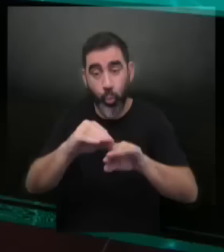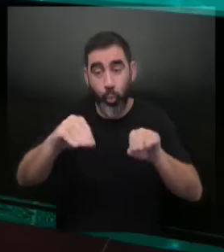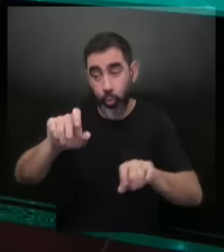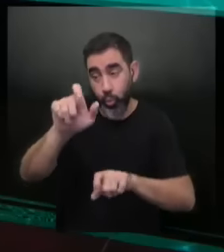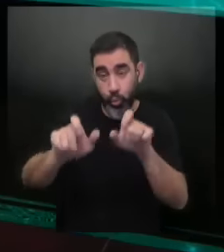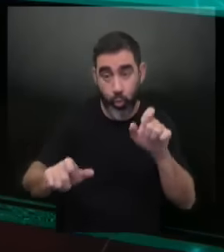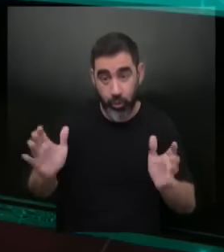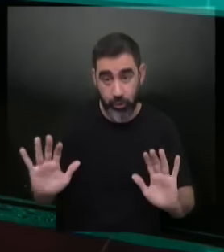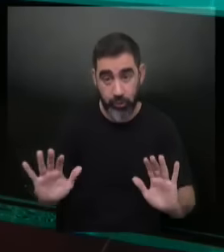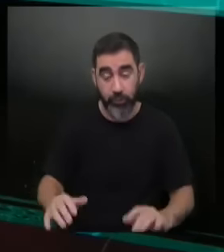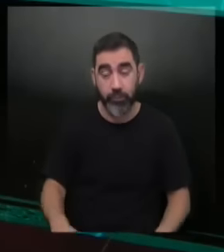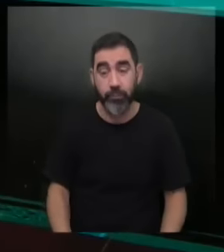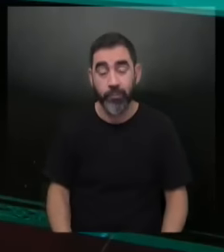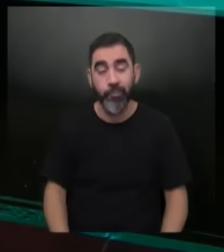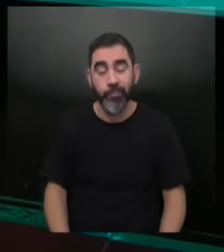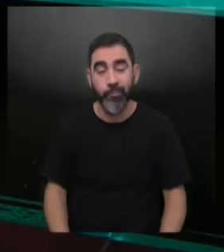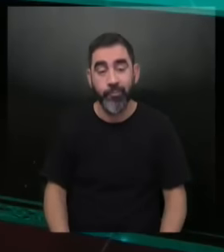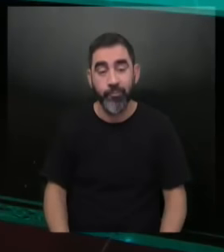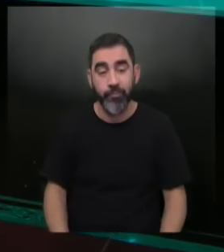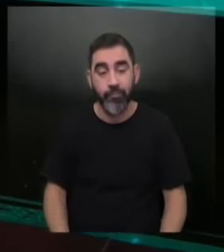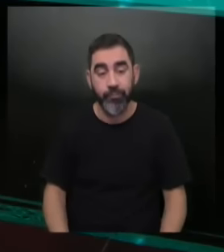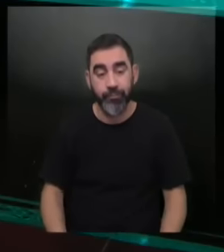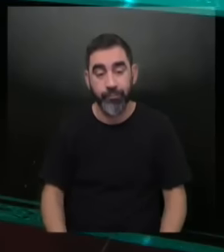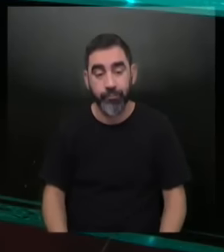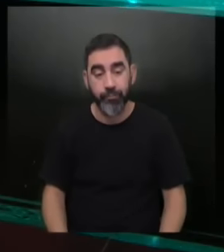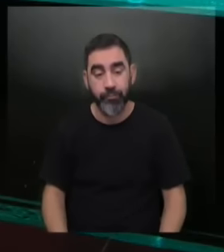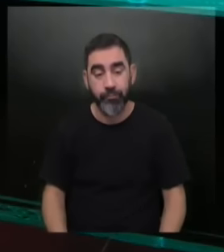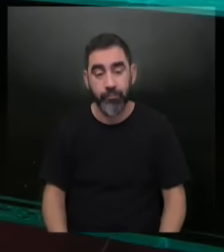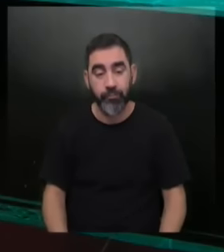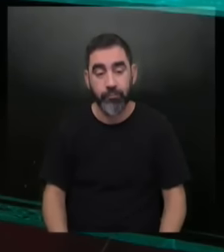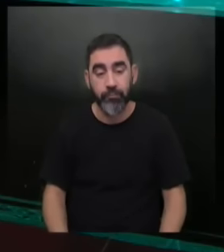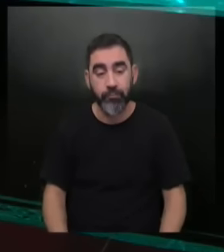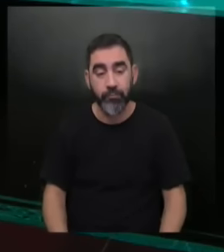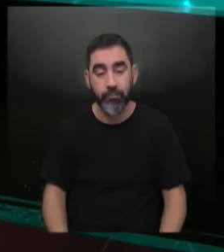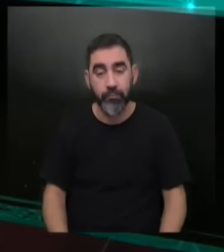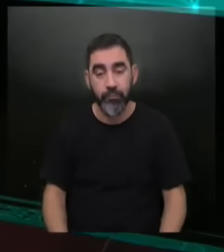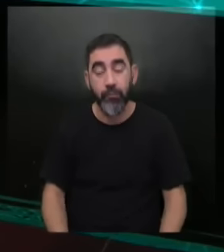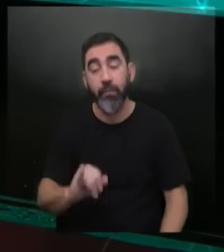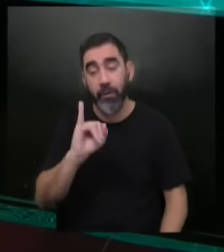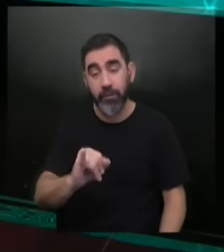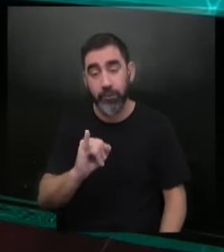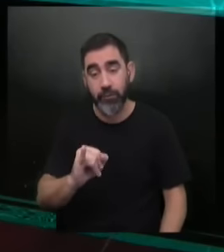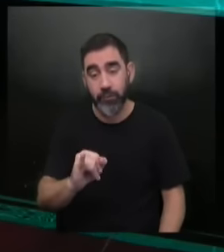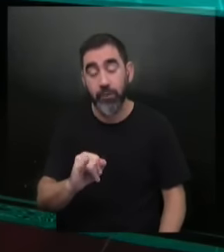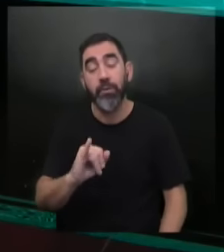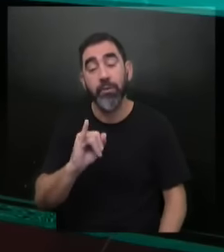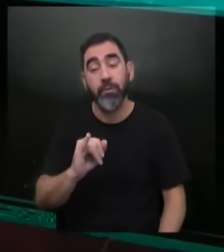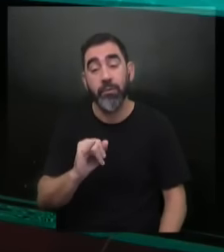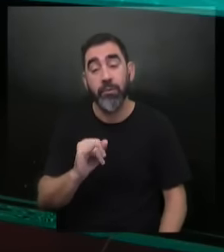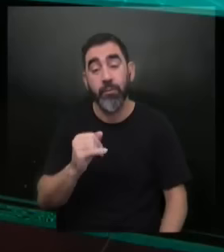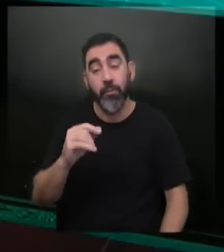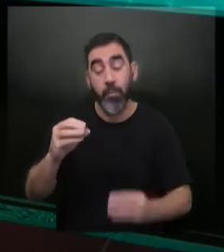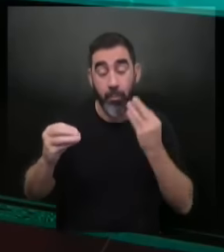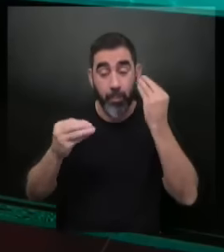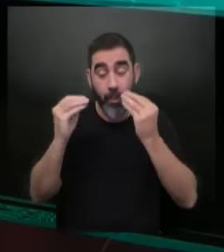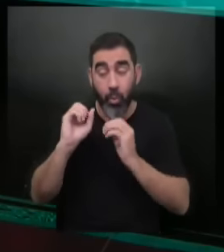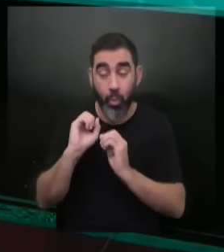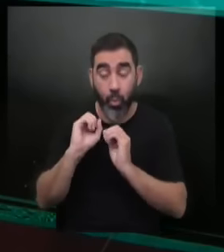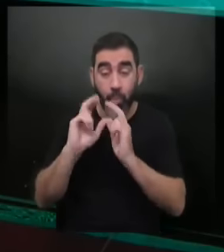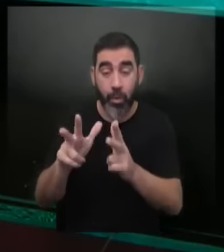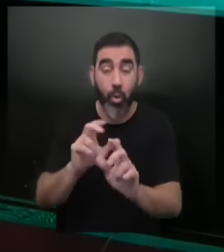que que están en ese lugar o que ocuparían esa esa reserva es así Exacto que se eleve la la preocupación o sea